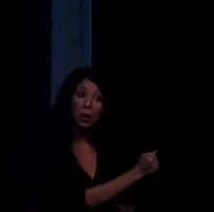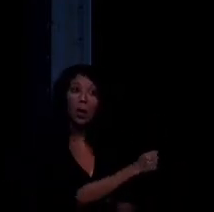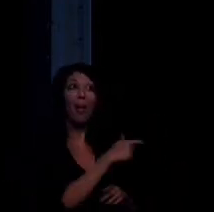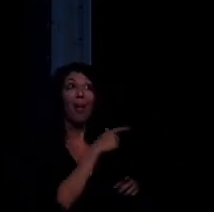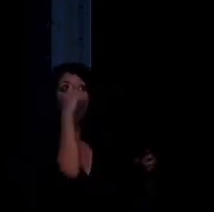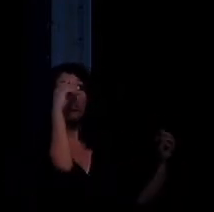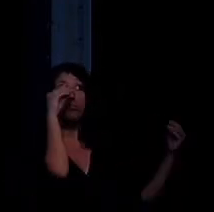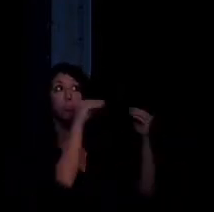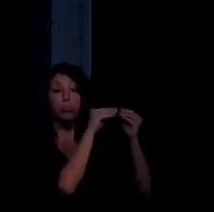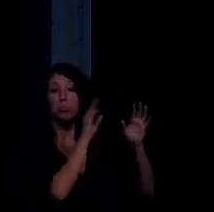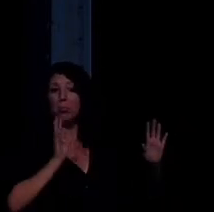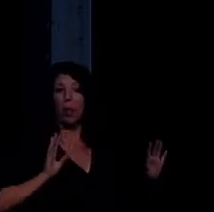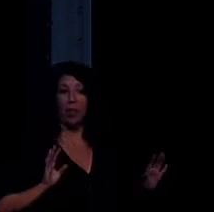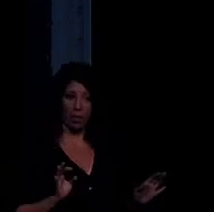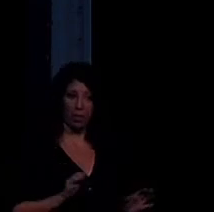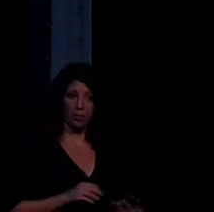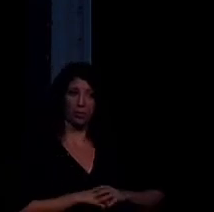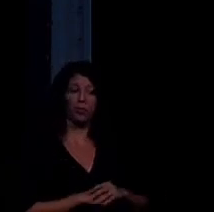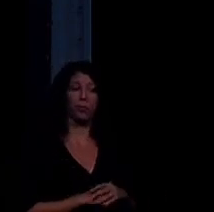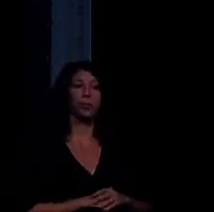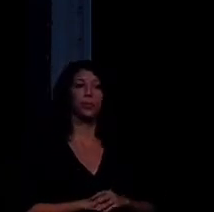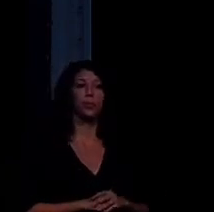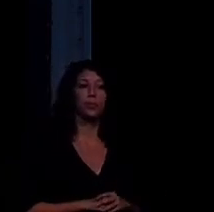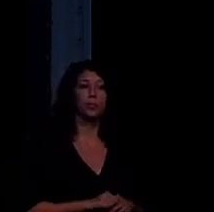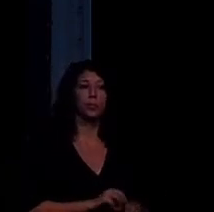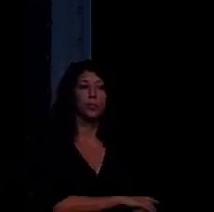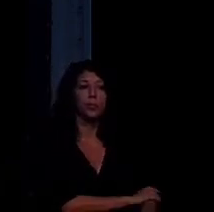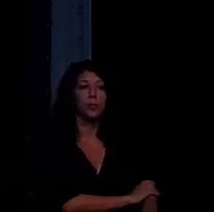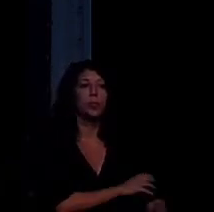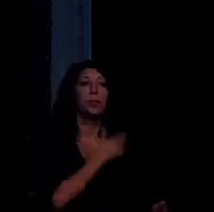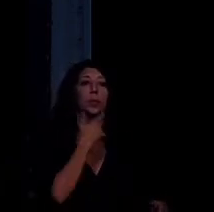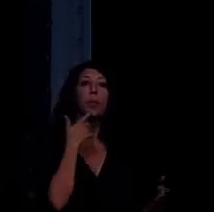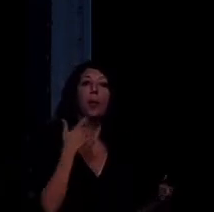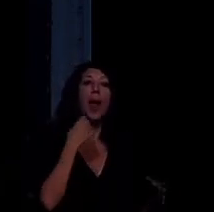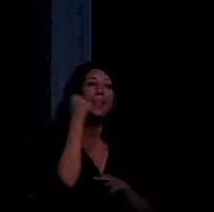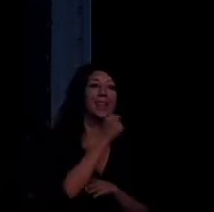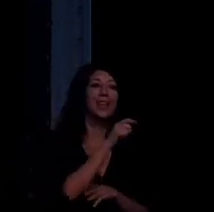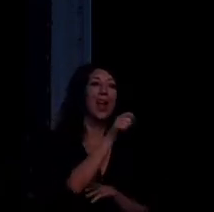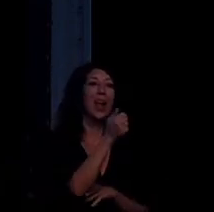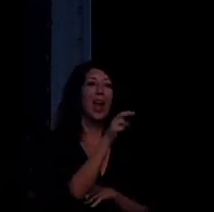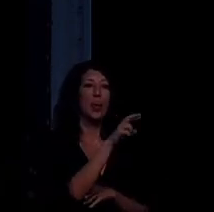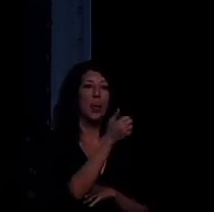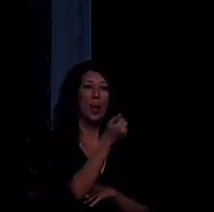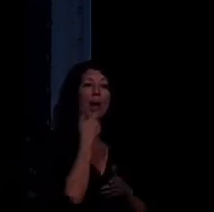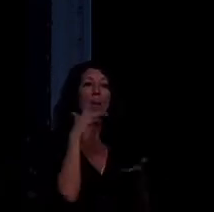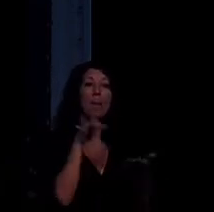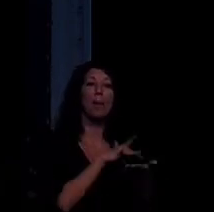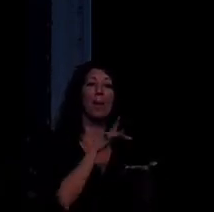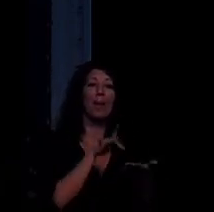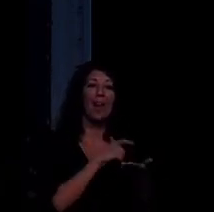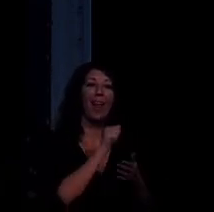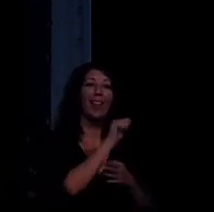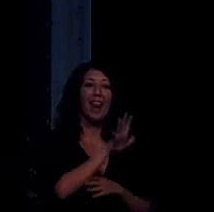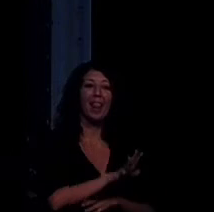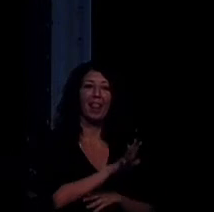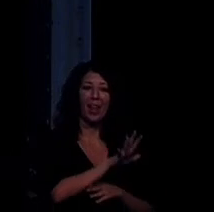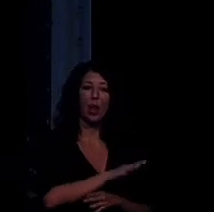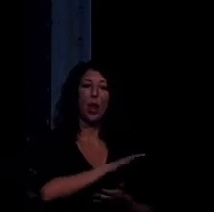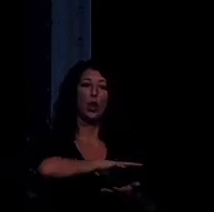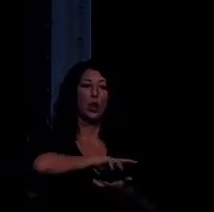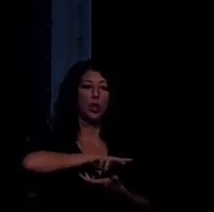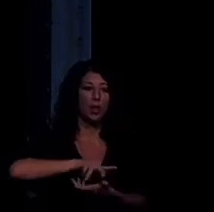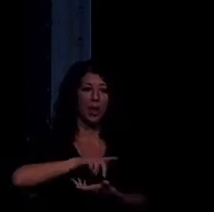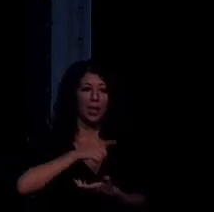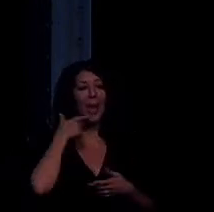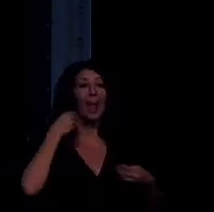que hacer frente se difumina, ¿no? Así, por ejemplo, encontramos el asesinato de Laura Luelmo en la página de Telecinco de Noticias en la